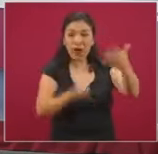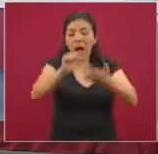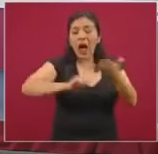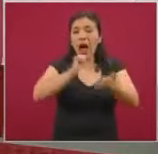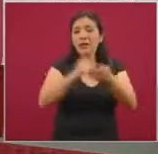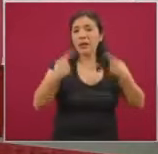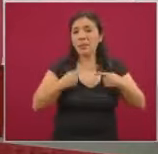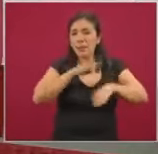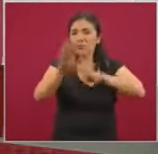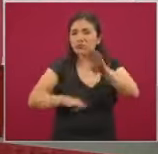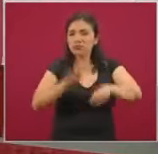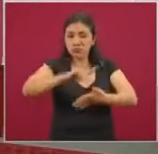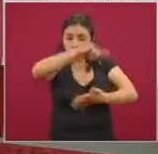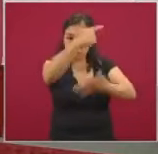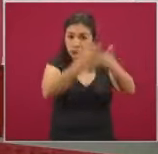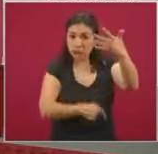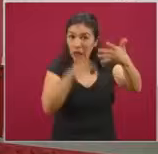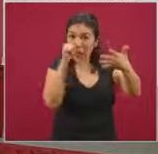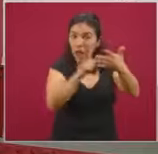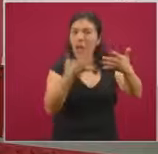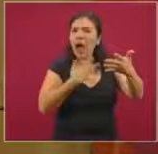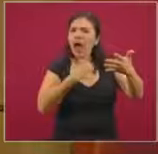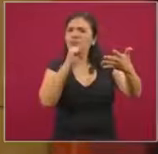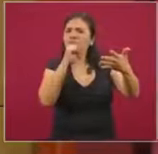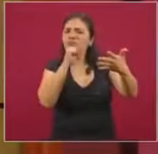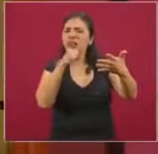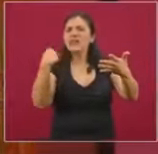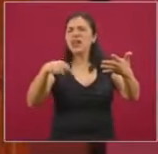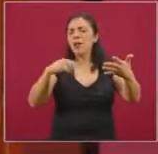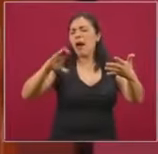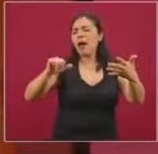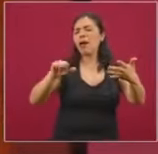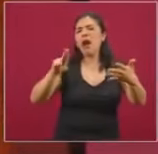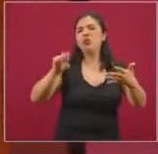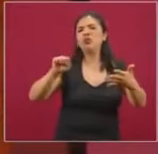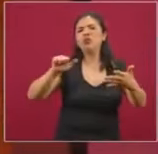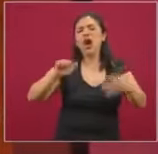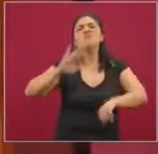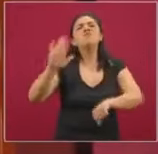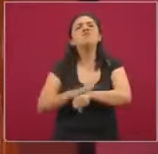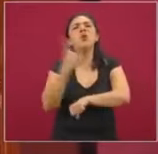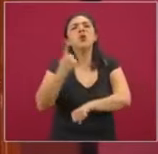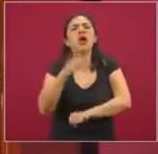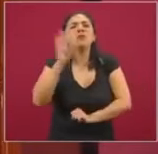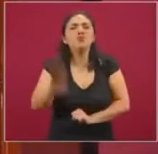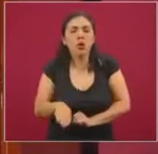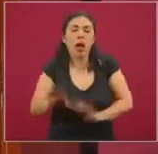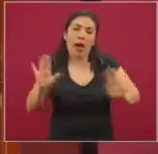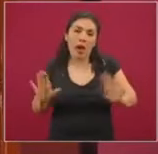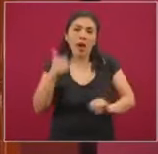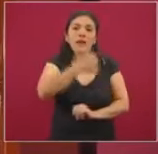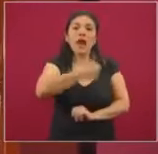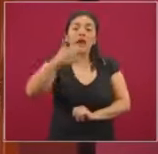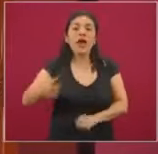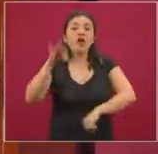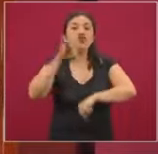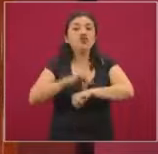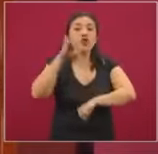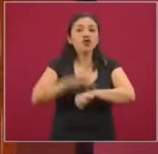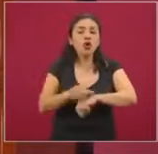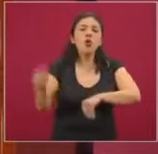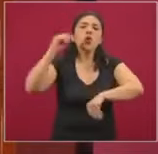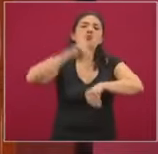de defunción, hay una parte que son las causas, y ahí pues cada médico que registra una defunción pone una